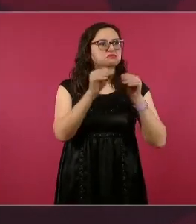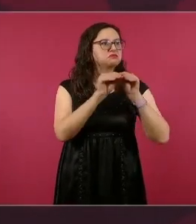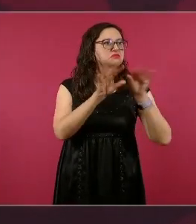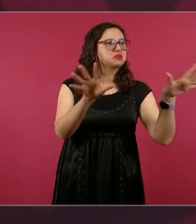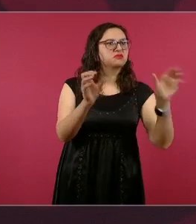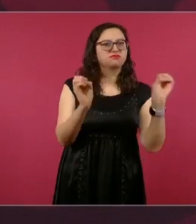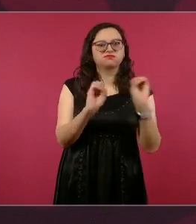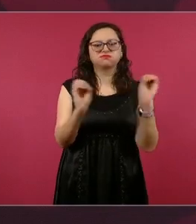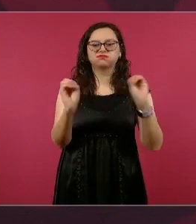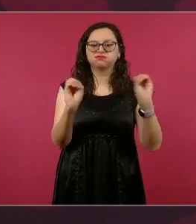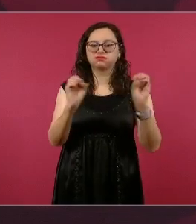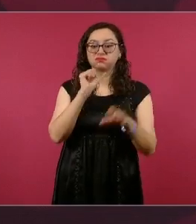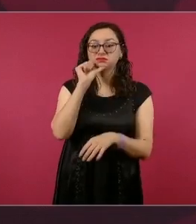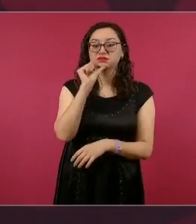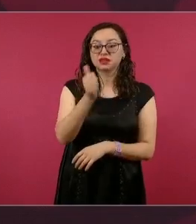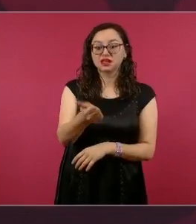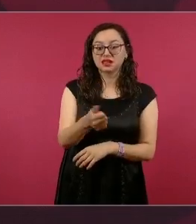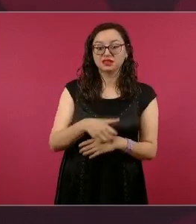en otros medios.